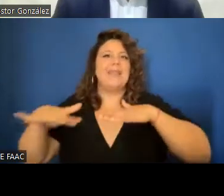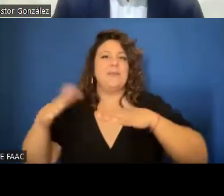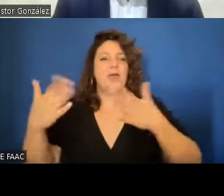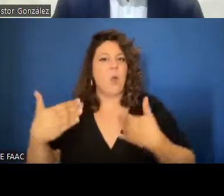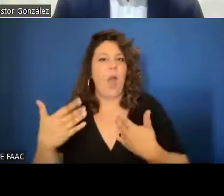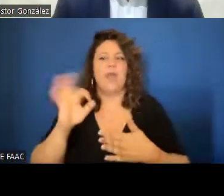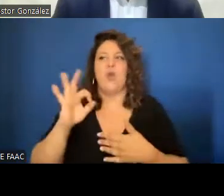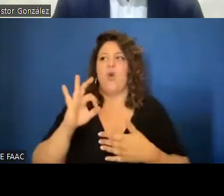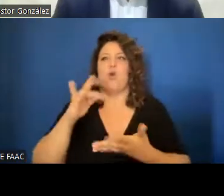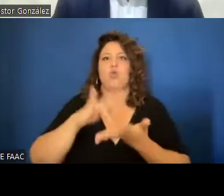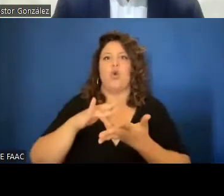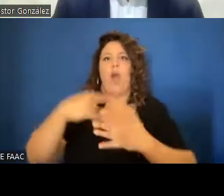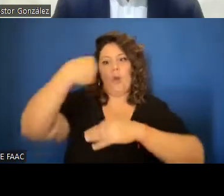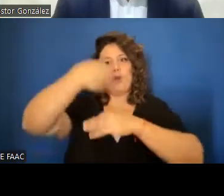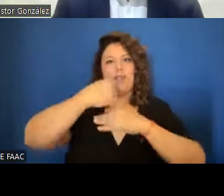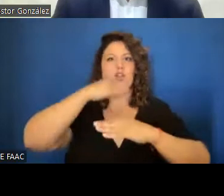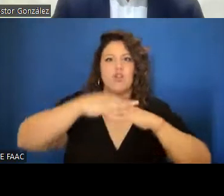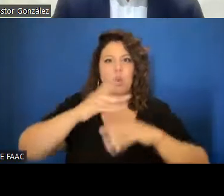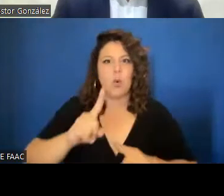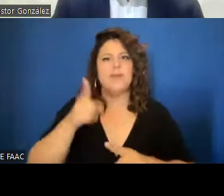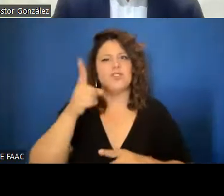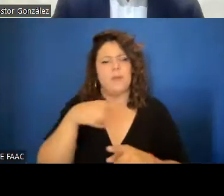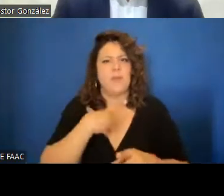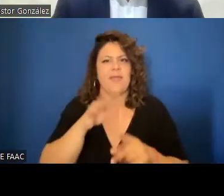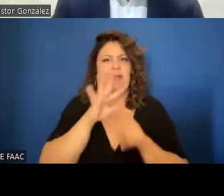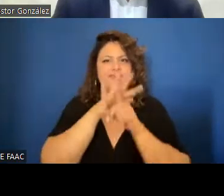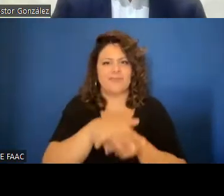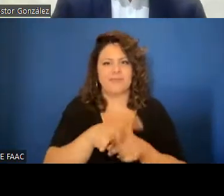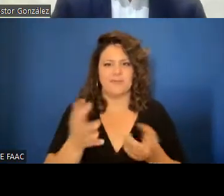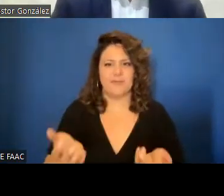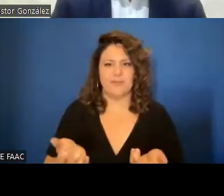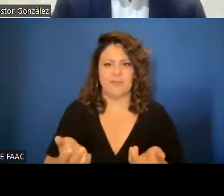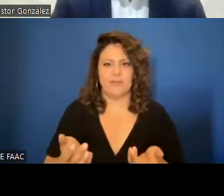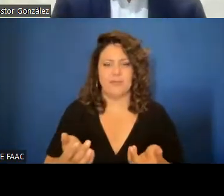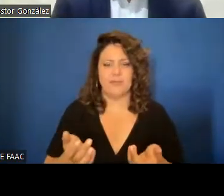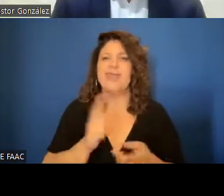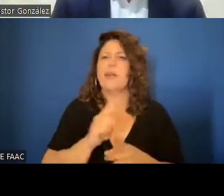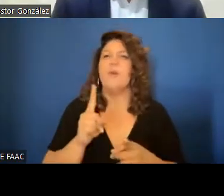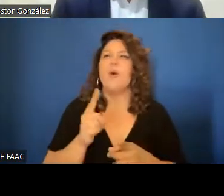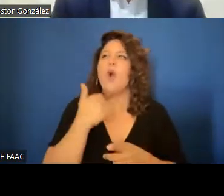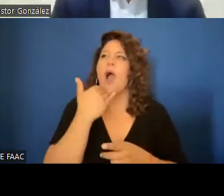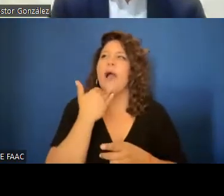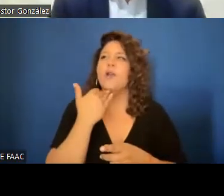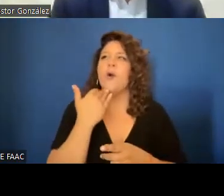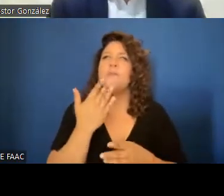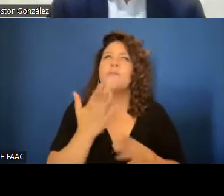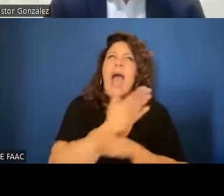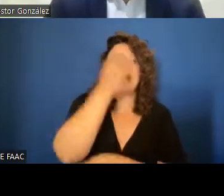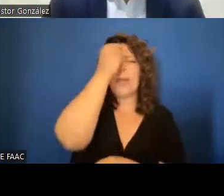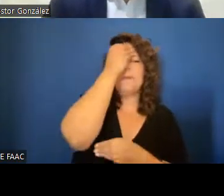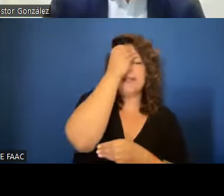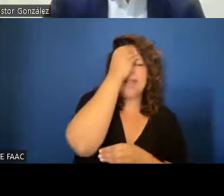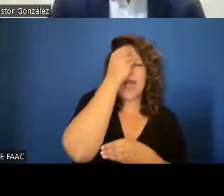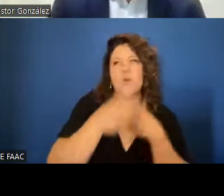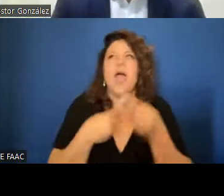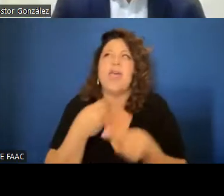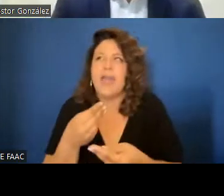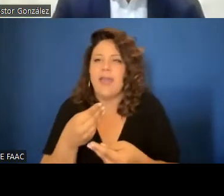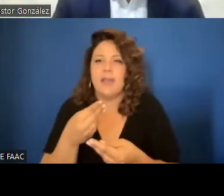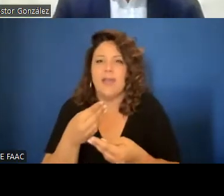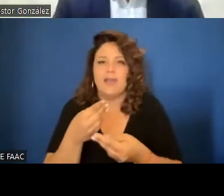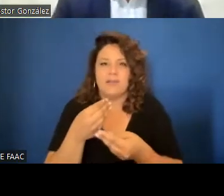bueno, nos va a decir, por ejemplo, que es una vulneración de este derecho de no discriminación, pues toda discriminación que